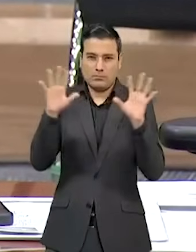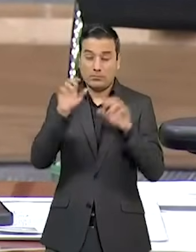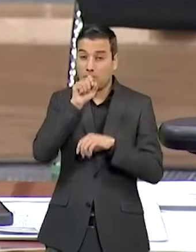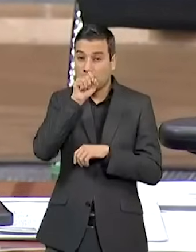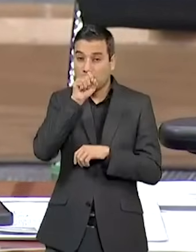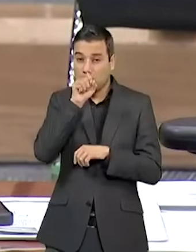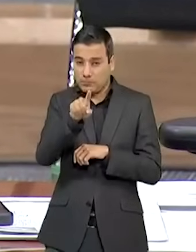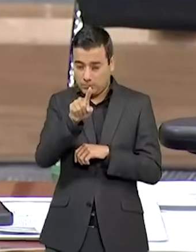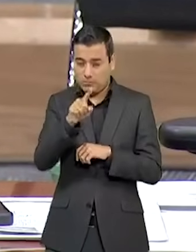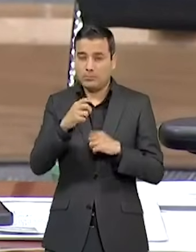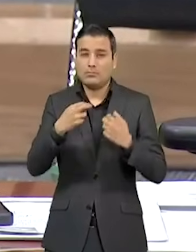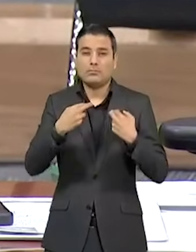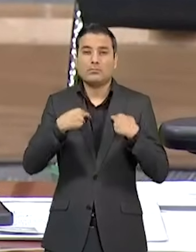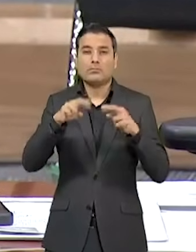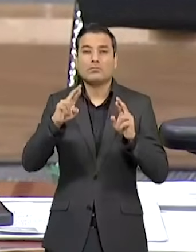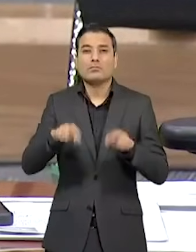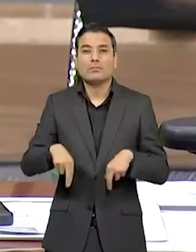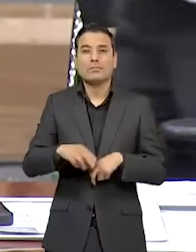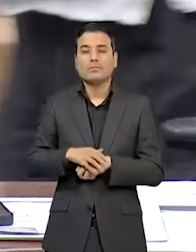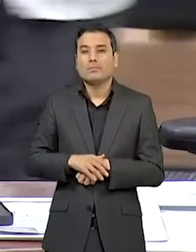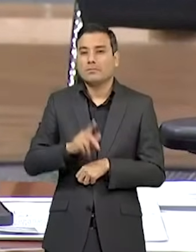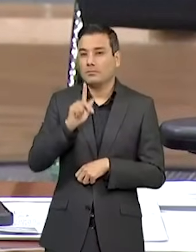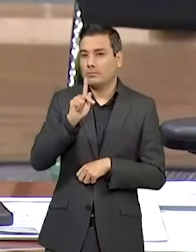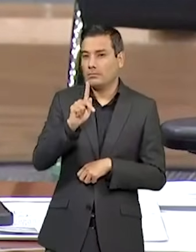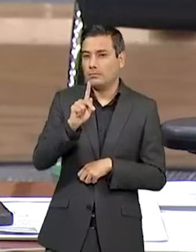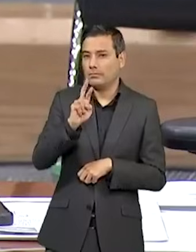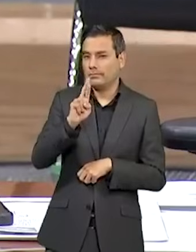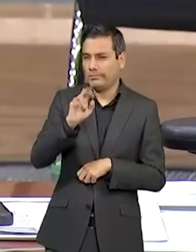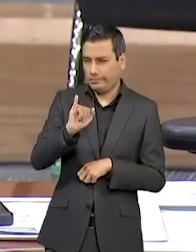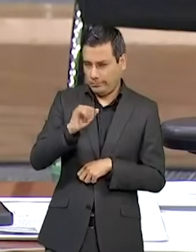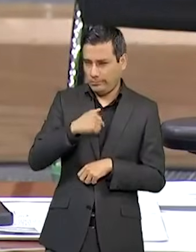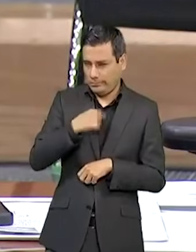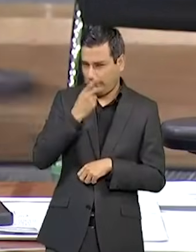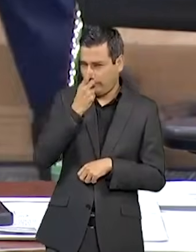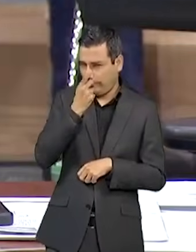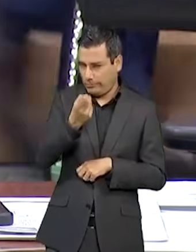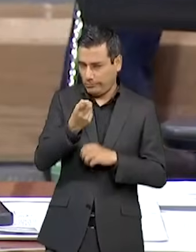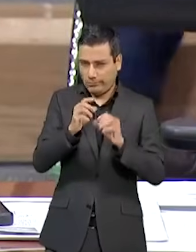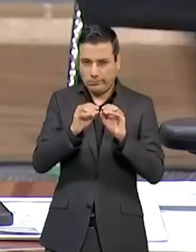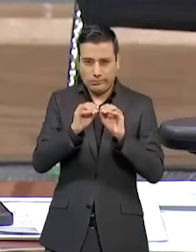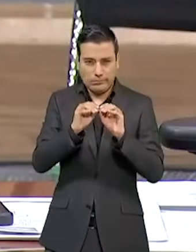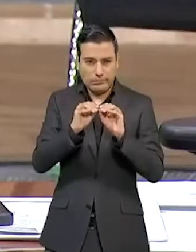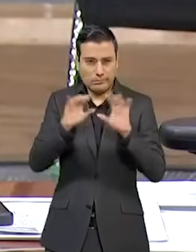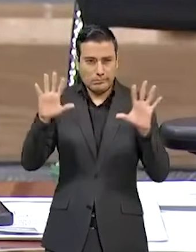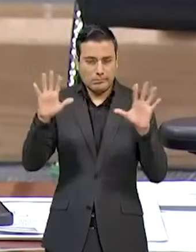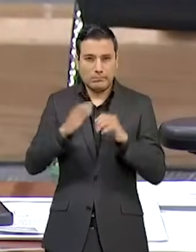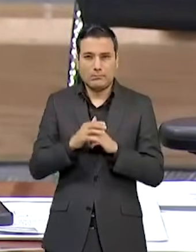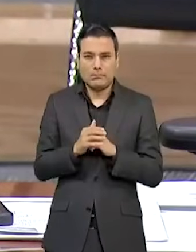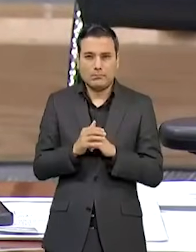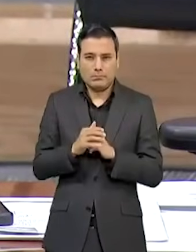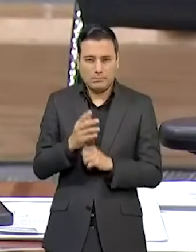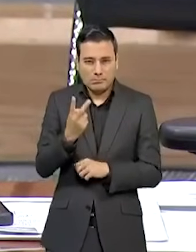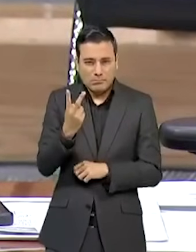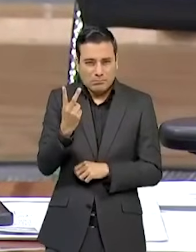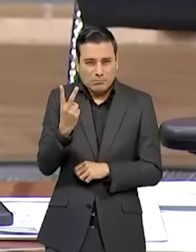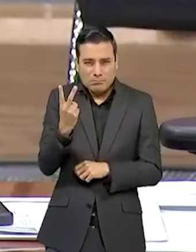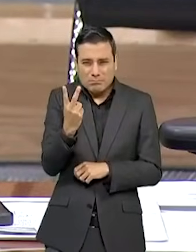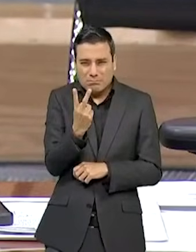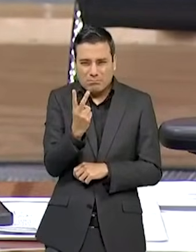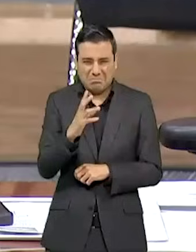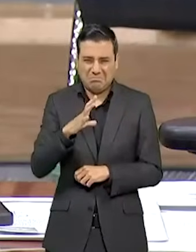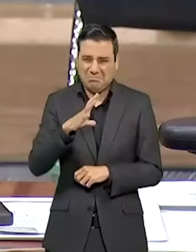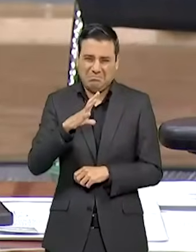al representante del Partido Revolucionario Institucional que no tienen la calidad